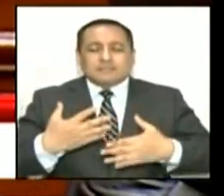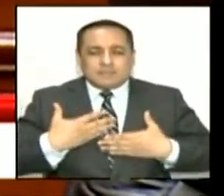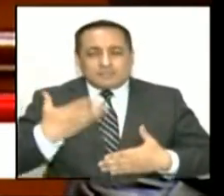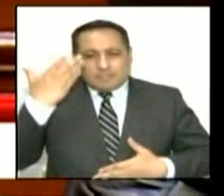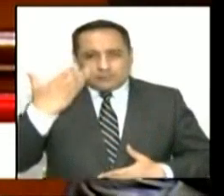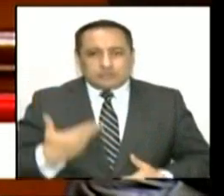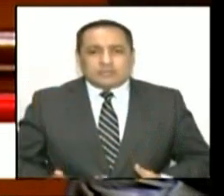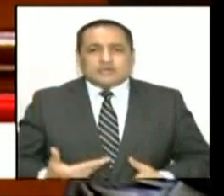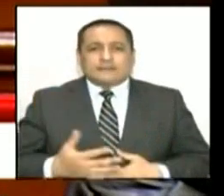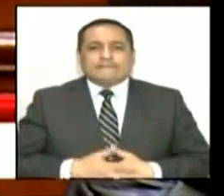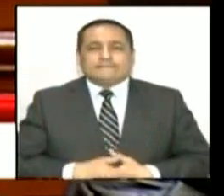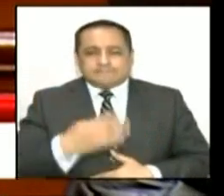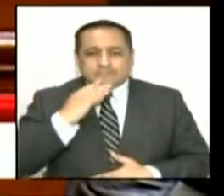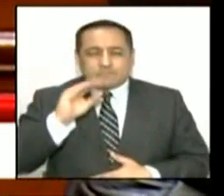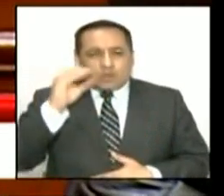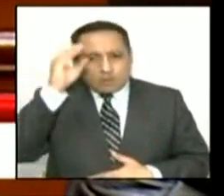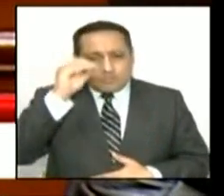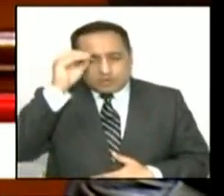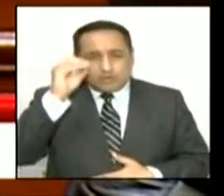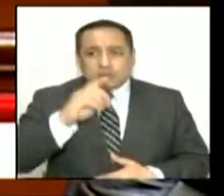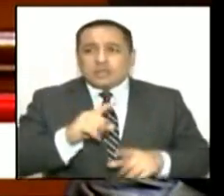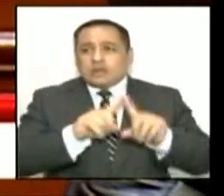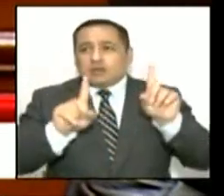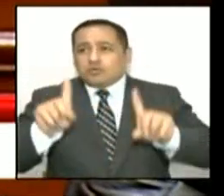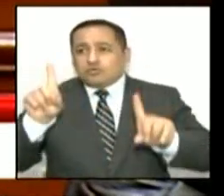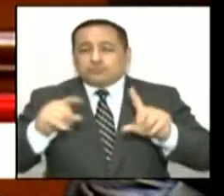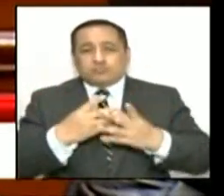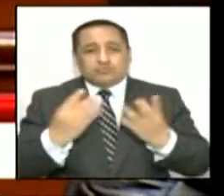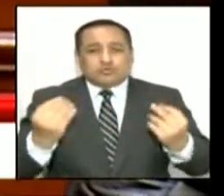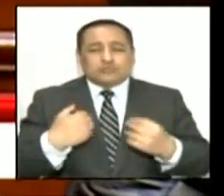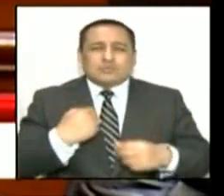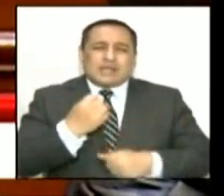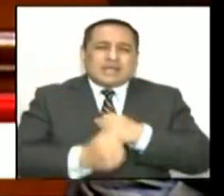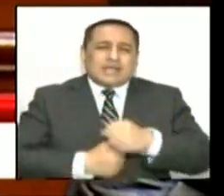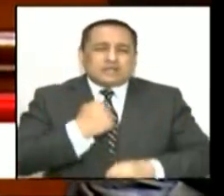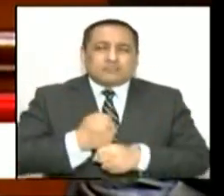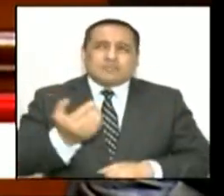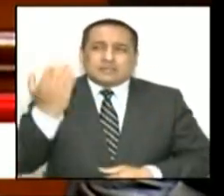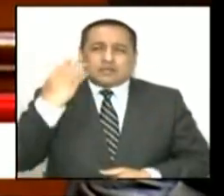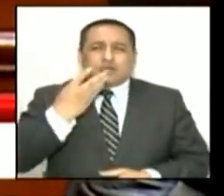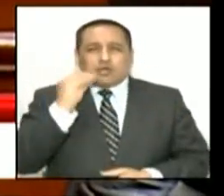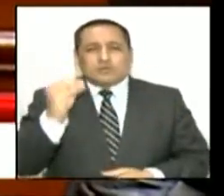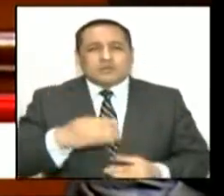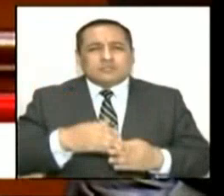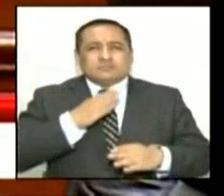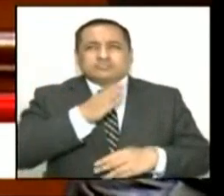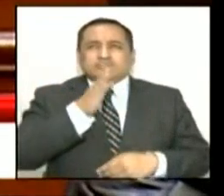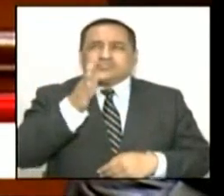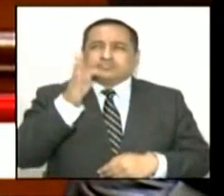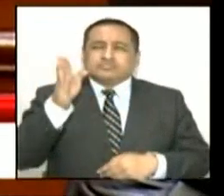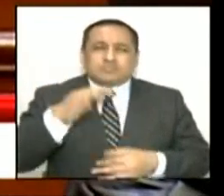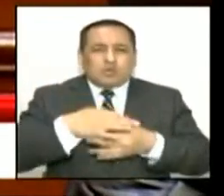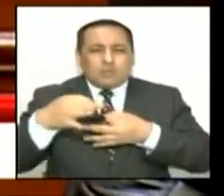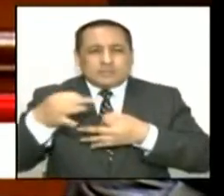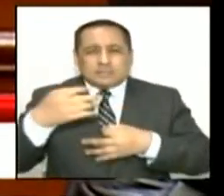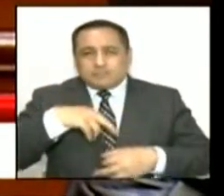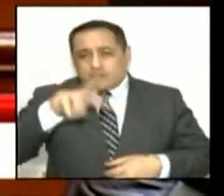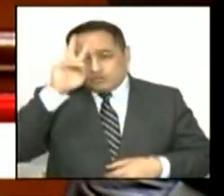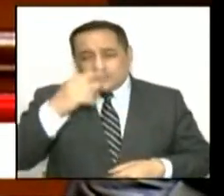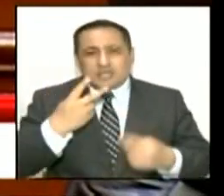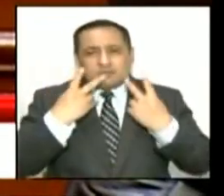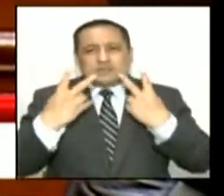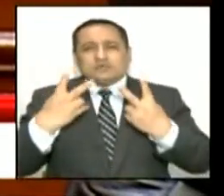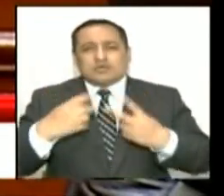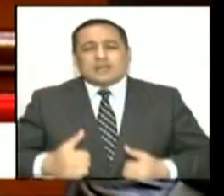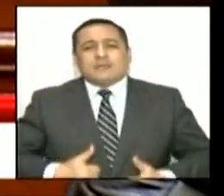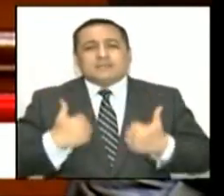personal. Al igual que muchos de ustedes, durante mis años más jóvenes he viajado por todo el país y he podido ver las condiciones